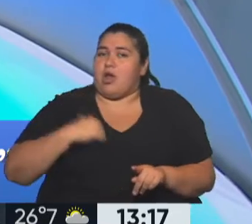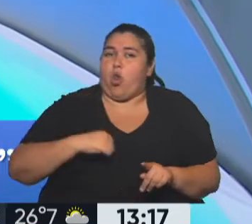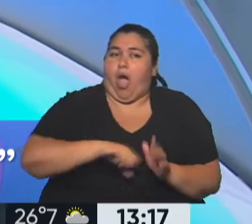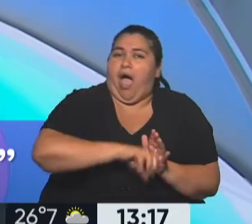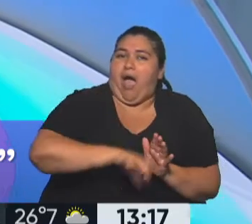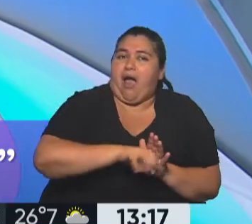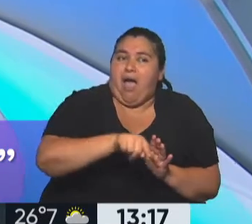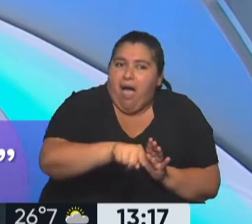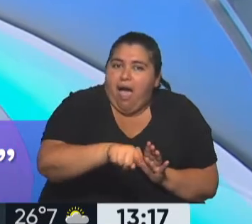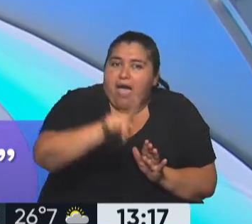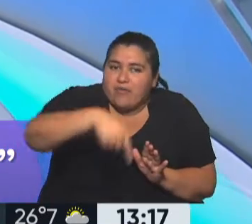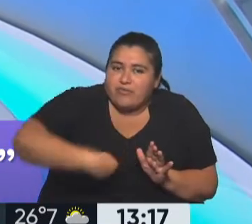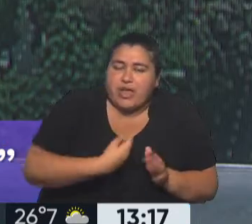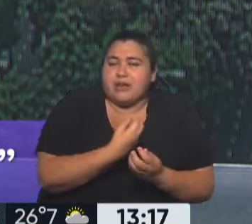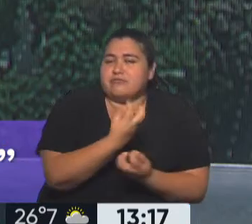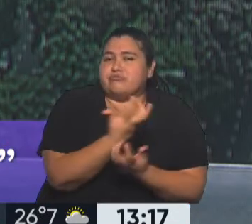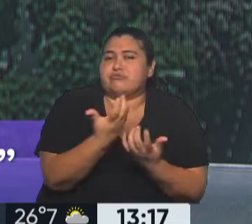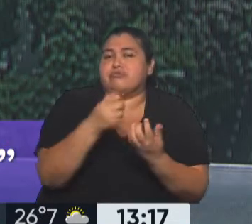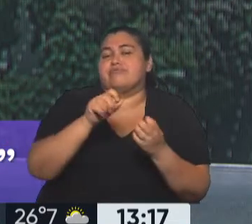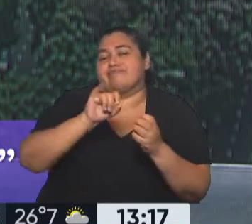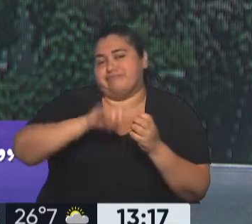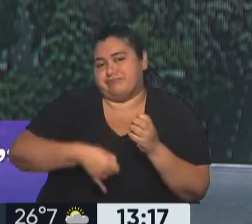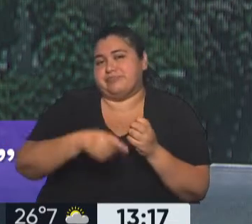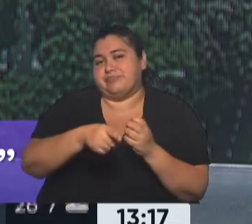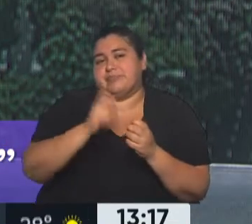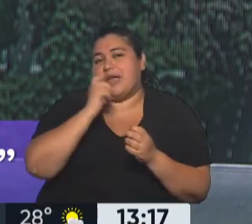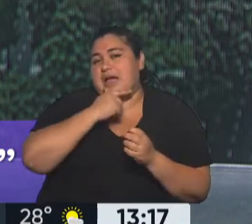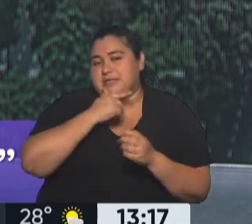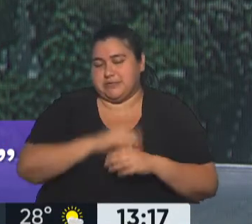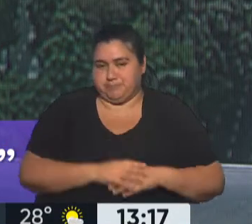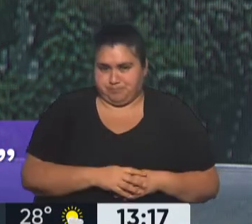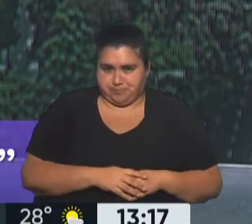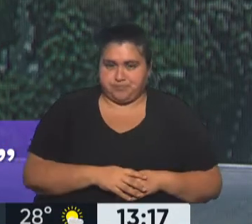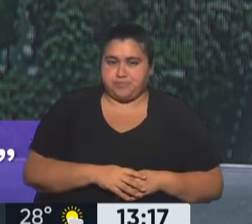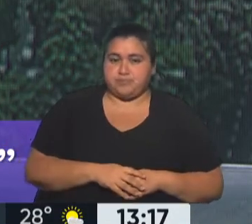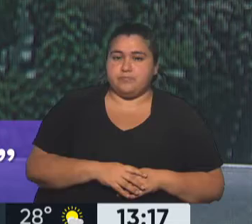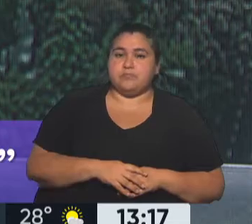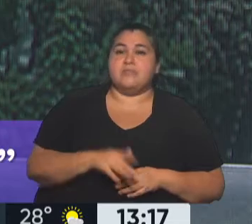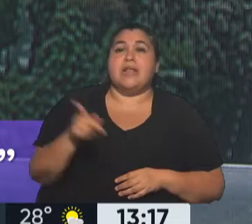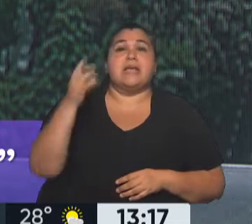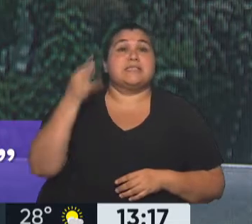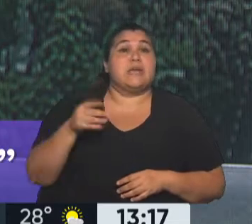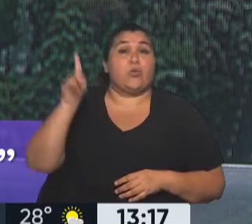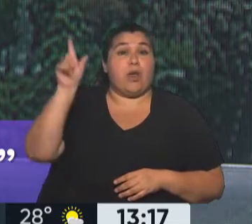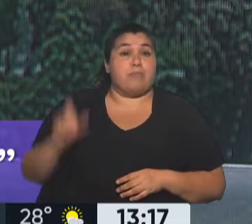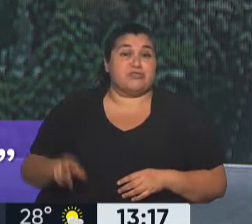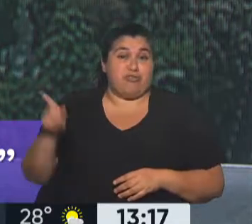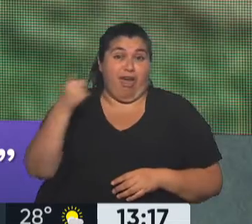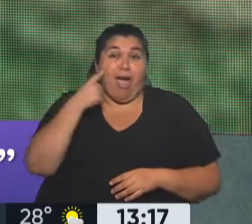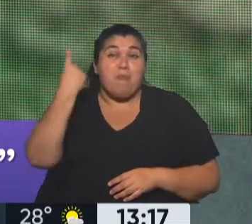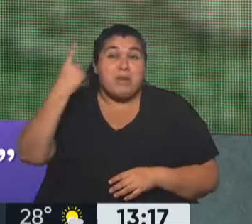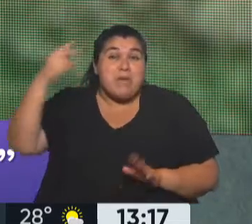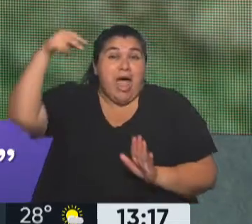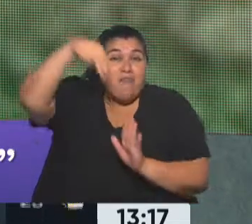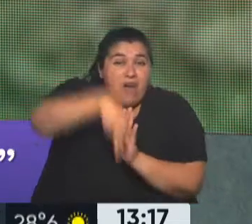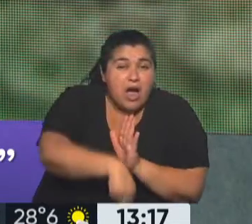butano Bien. y siempre hay metano, ¿no? Pero eso seguramente lo conocía la primera persona que Seguramente, bajó, claro. que había era la bajado especializada, previamente. digamos, claro. Exacto. Pero